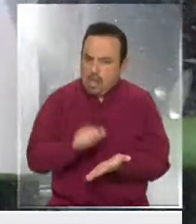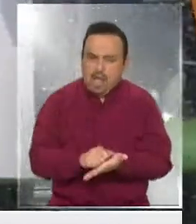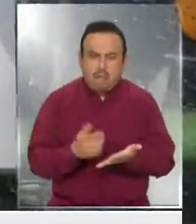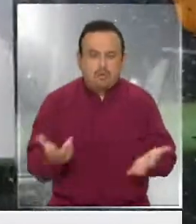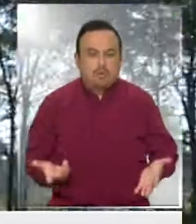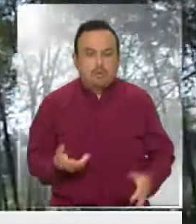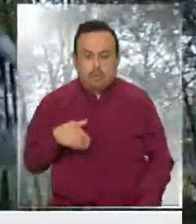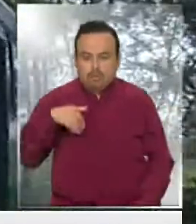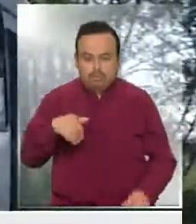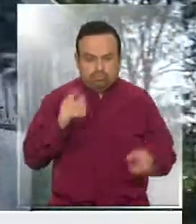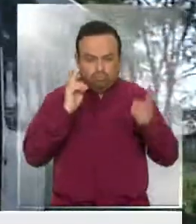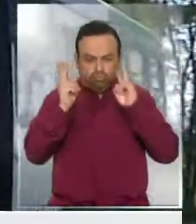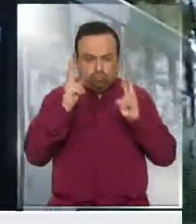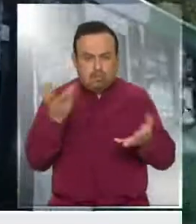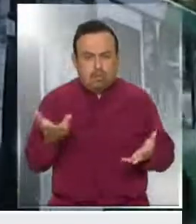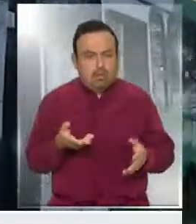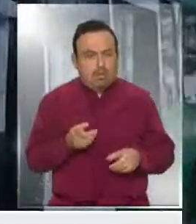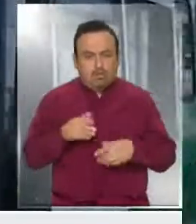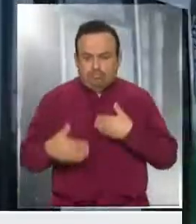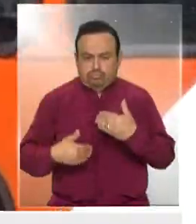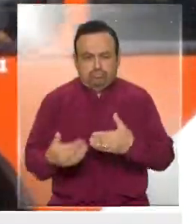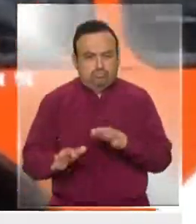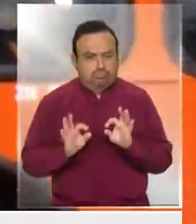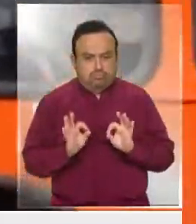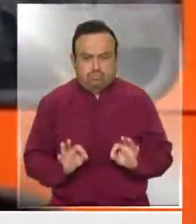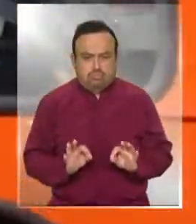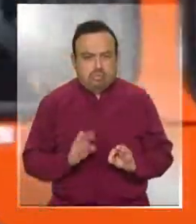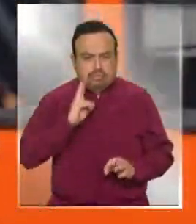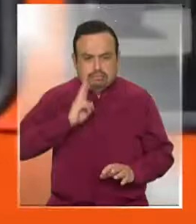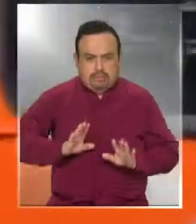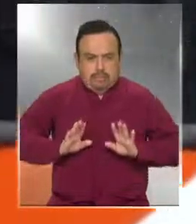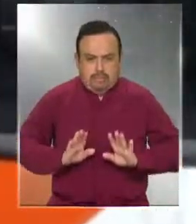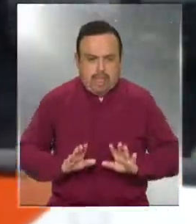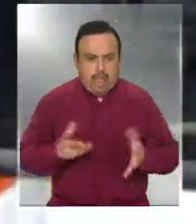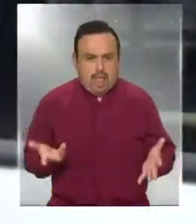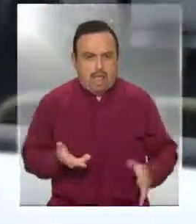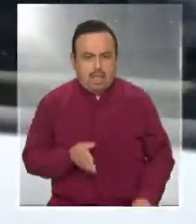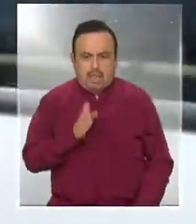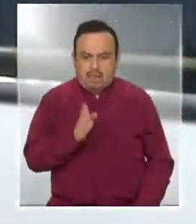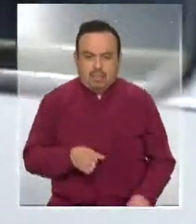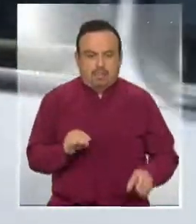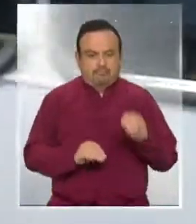el transporte público seguirá funcionando hasta ahora durante las medidas tomadas en la emergencia sanitaria.